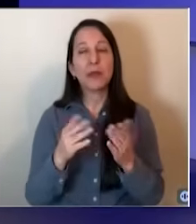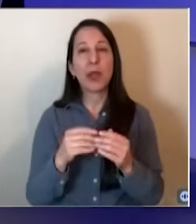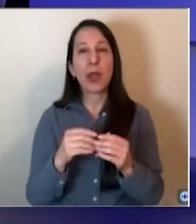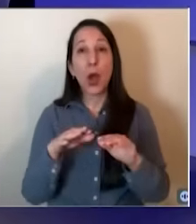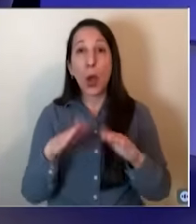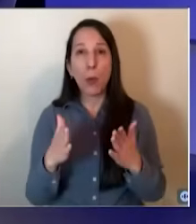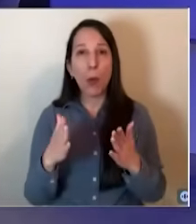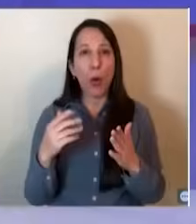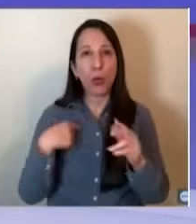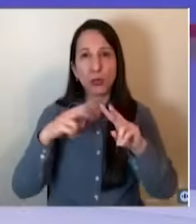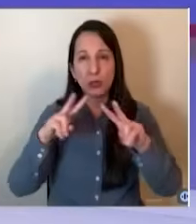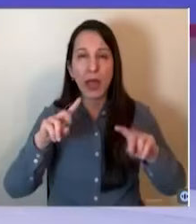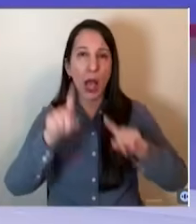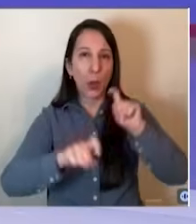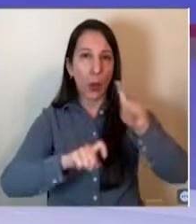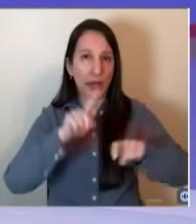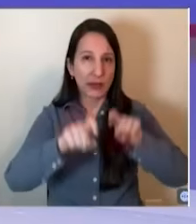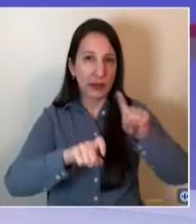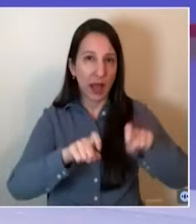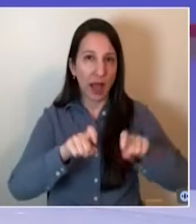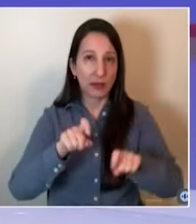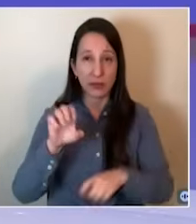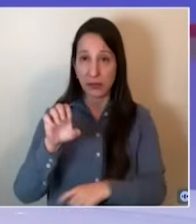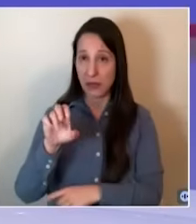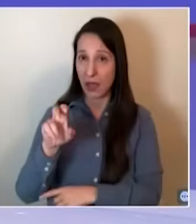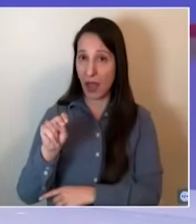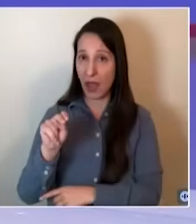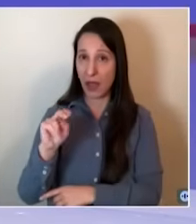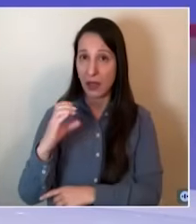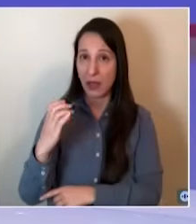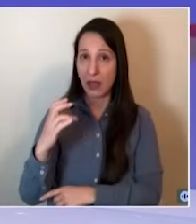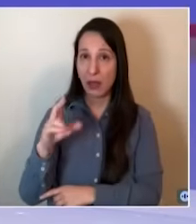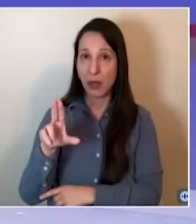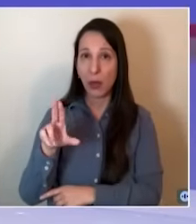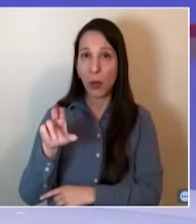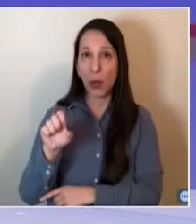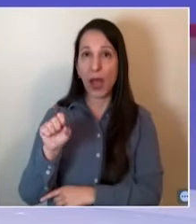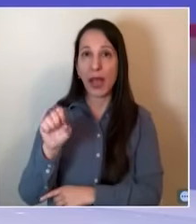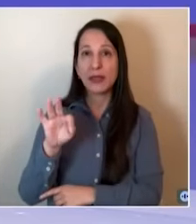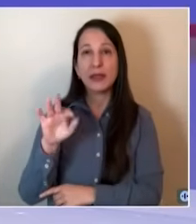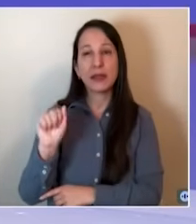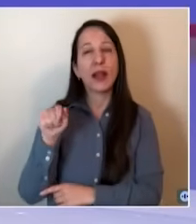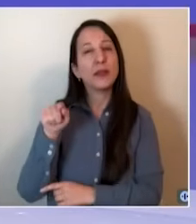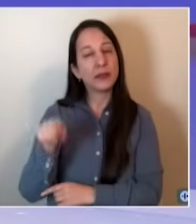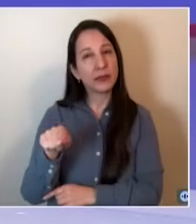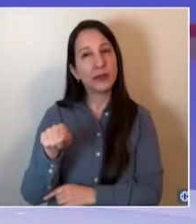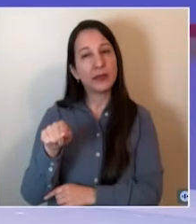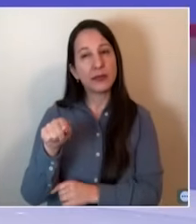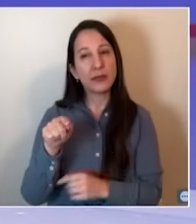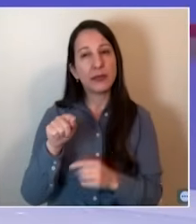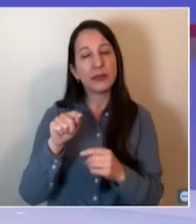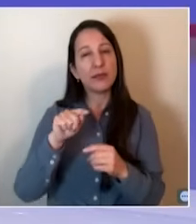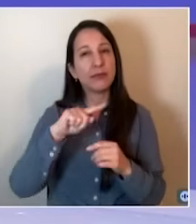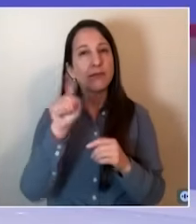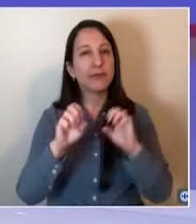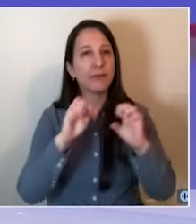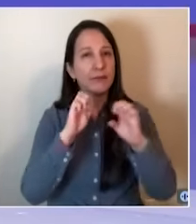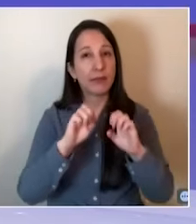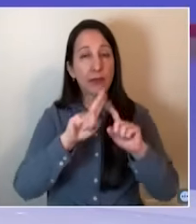una encuesta. Y una encuesta es un instrumento en donde decimos, bueno, vamos a entrevistar un